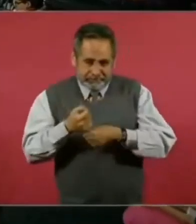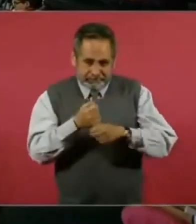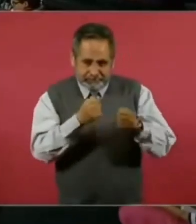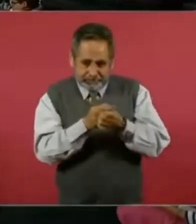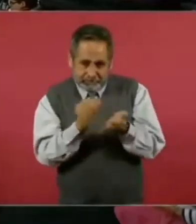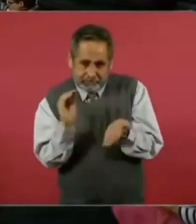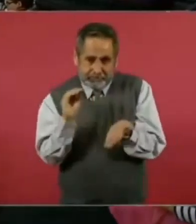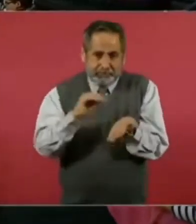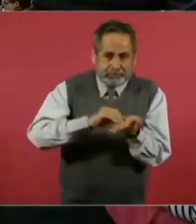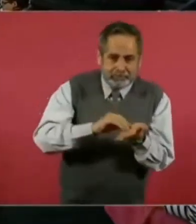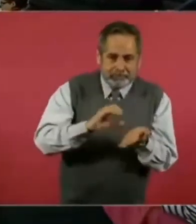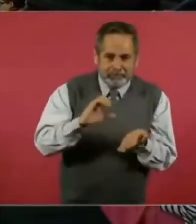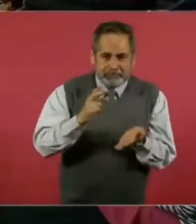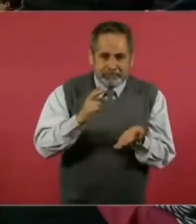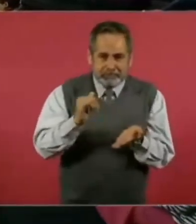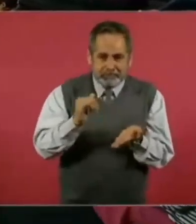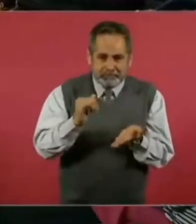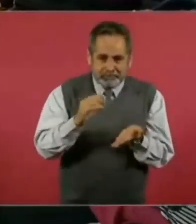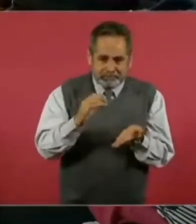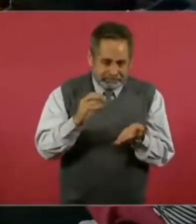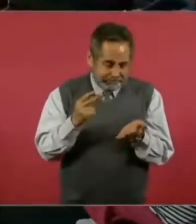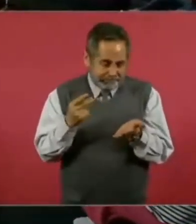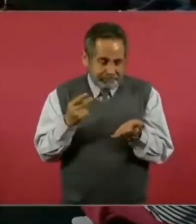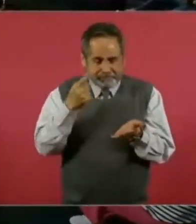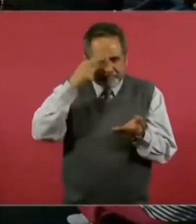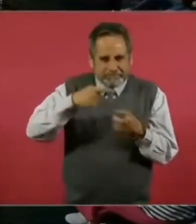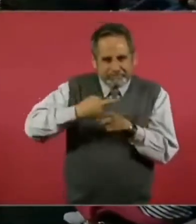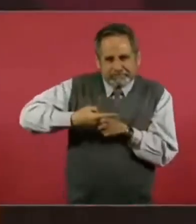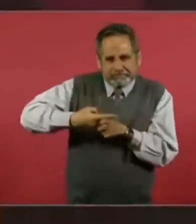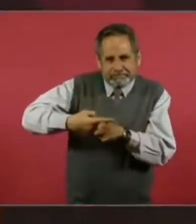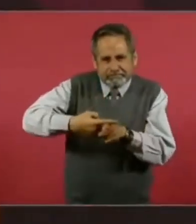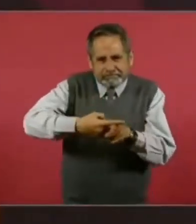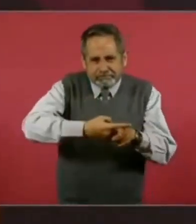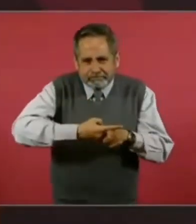los delincuentes, porque las armas